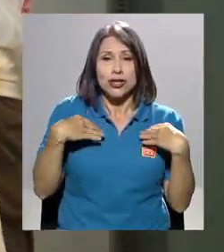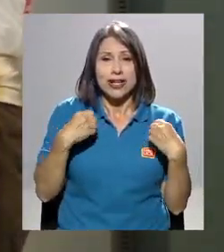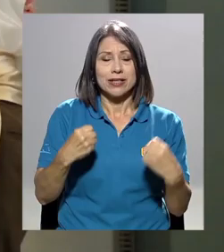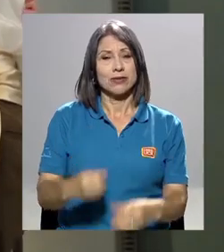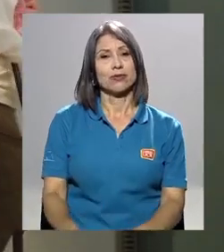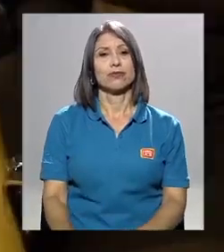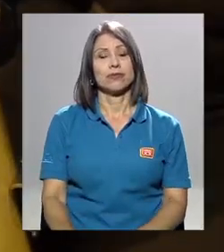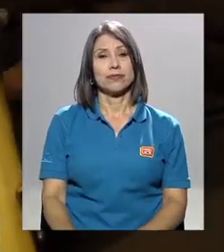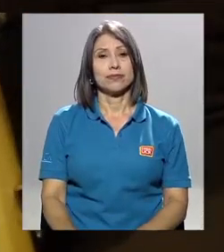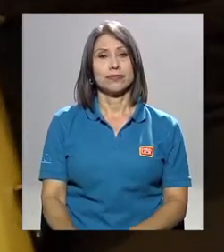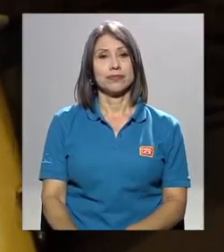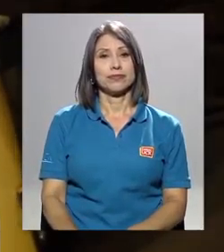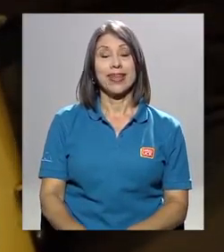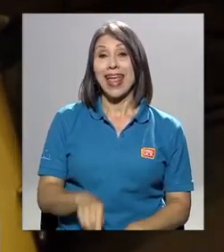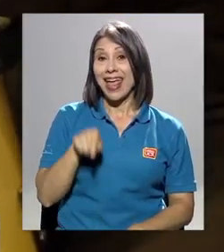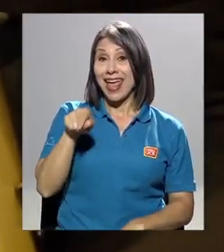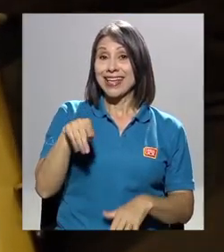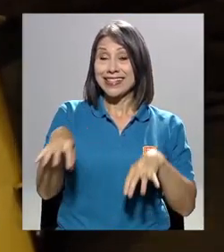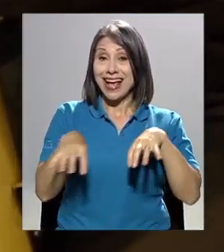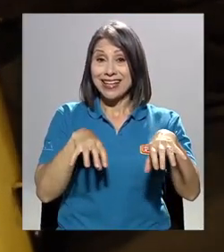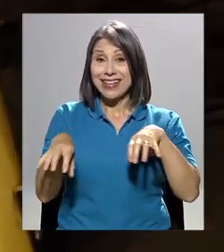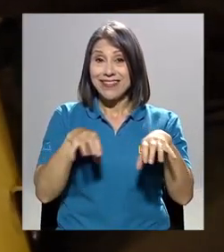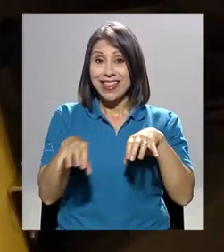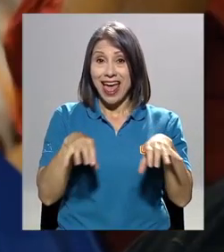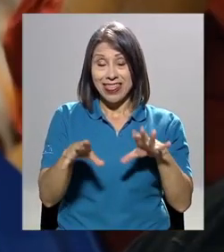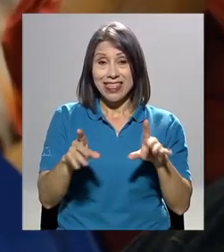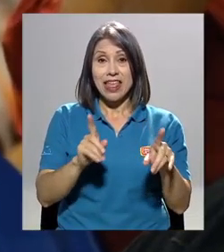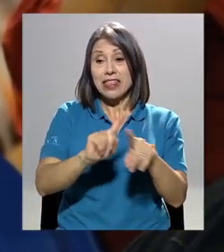salud. Esta actividad se